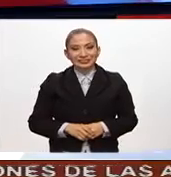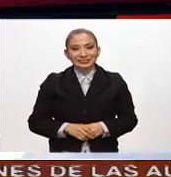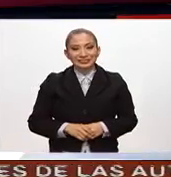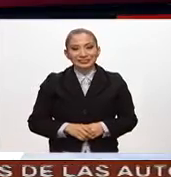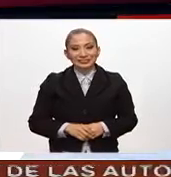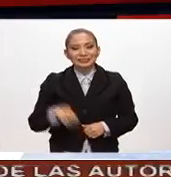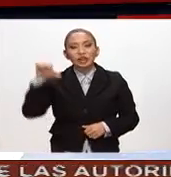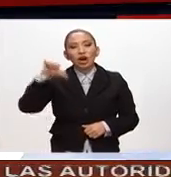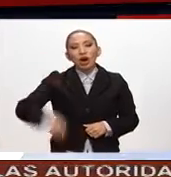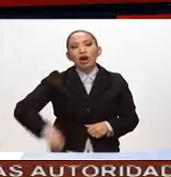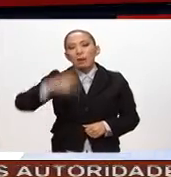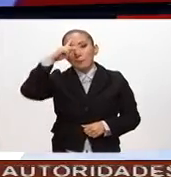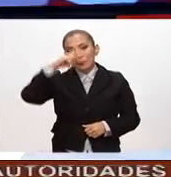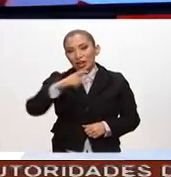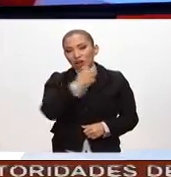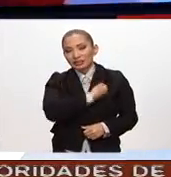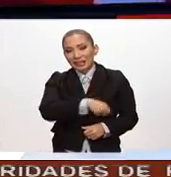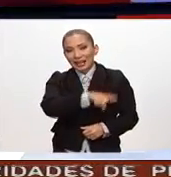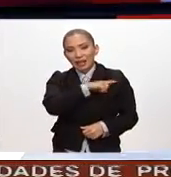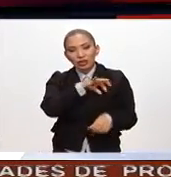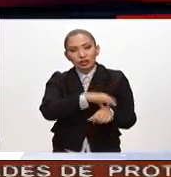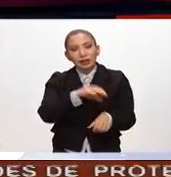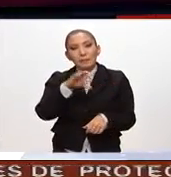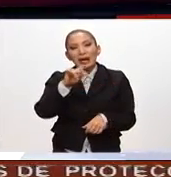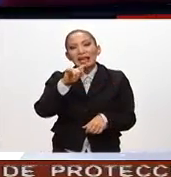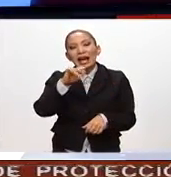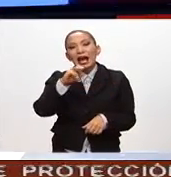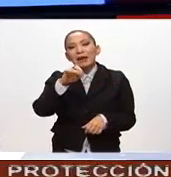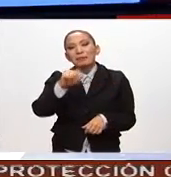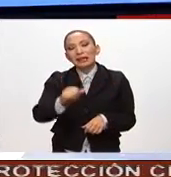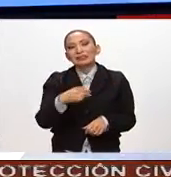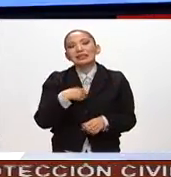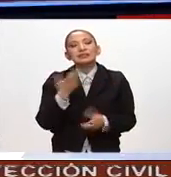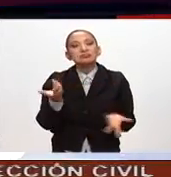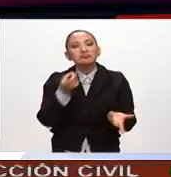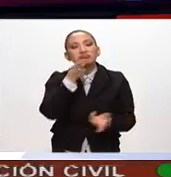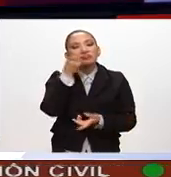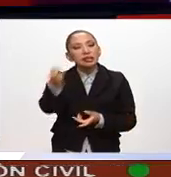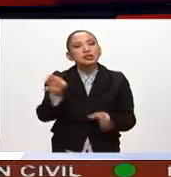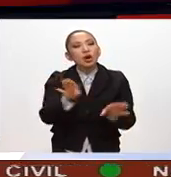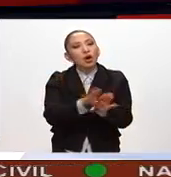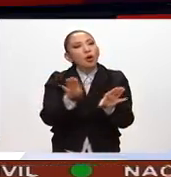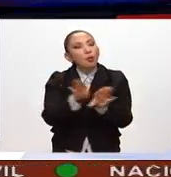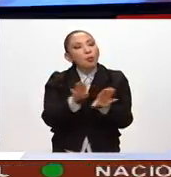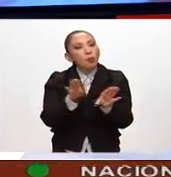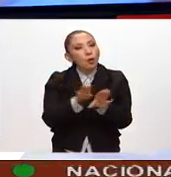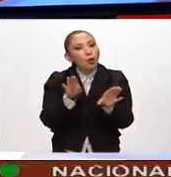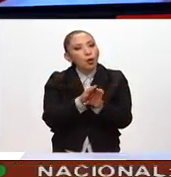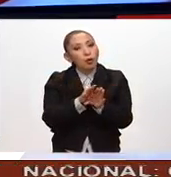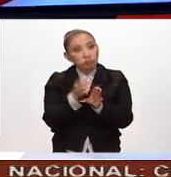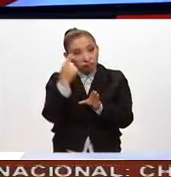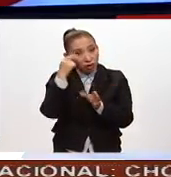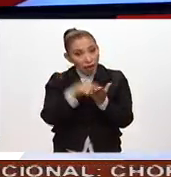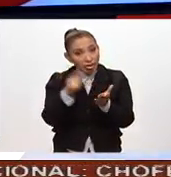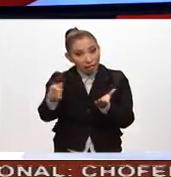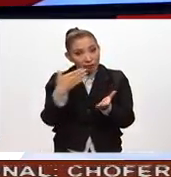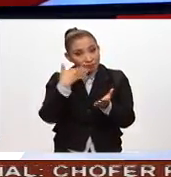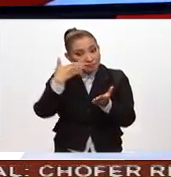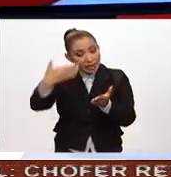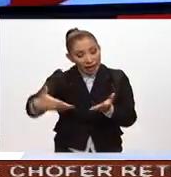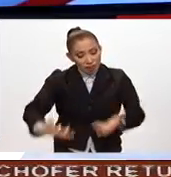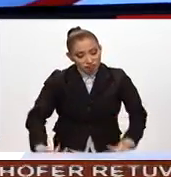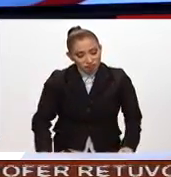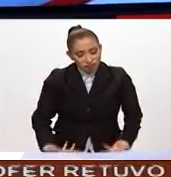Y hoy en México Sano, la doctora María del Carmen García Ruiz nos dirá cómo cargar, aunque usted no lo crea